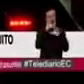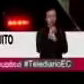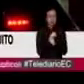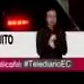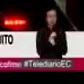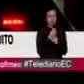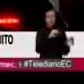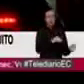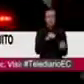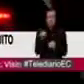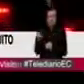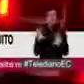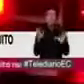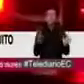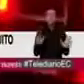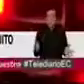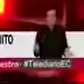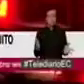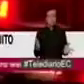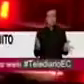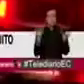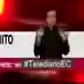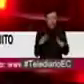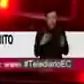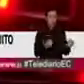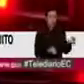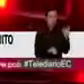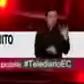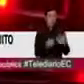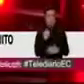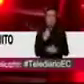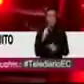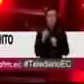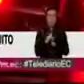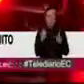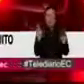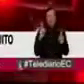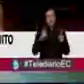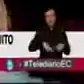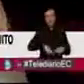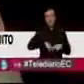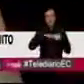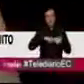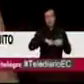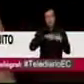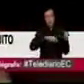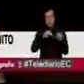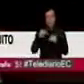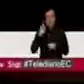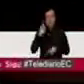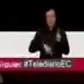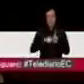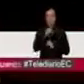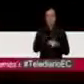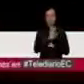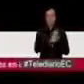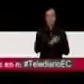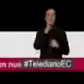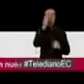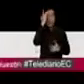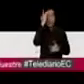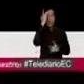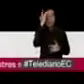el traslado no se daba hasta que se confirmó la noticia. El traslado se suspendió. Canceló porque el paciente